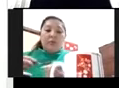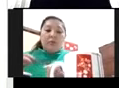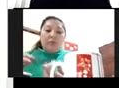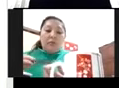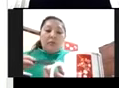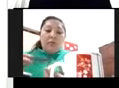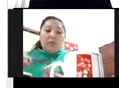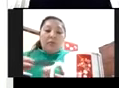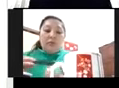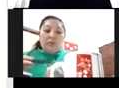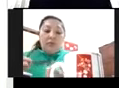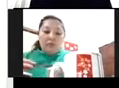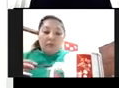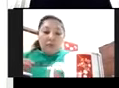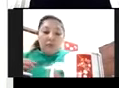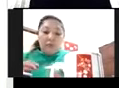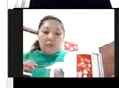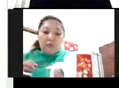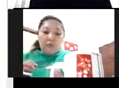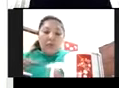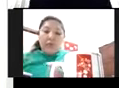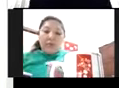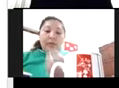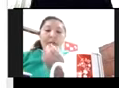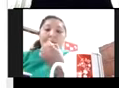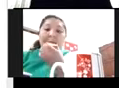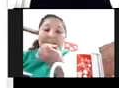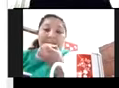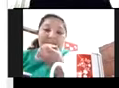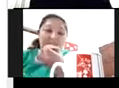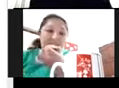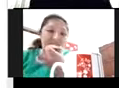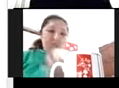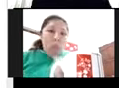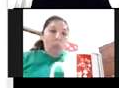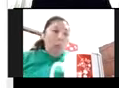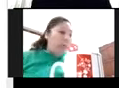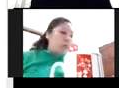ofertas, con lo cual es posible que encuentre una más conveniente,